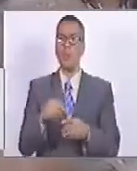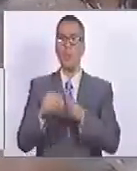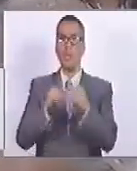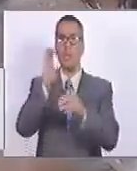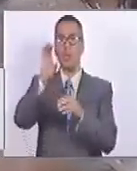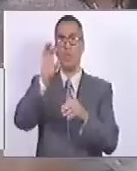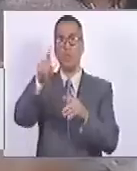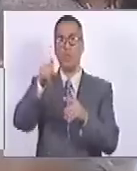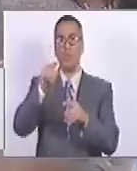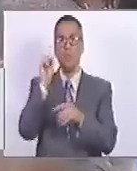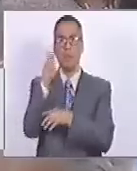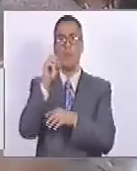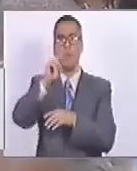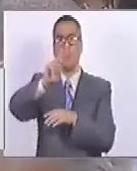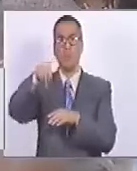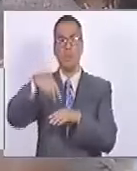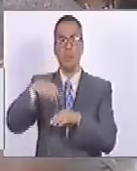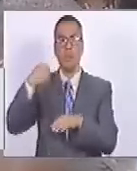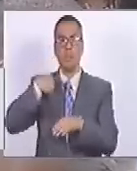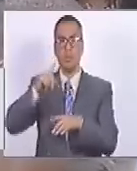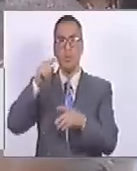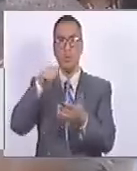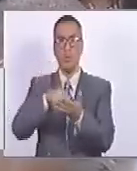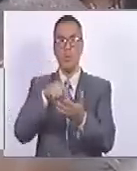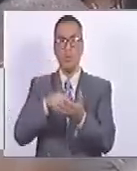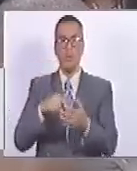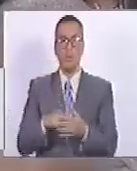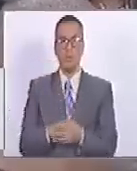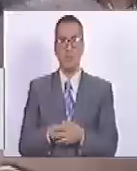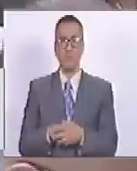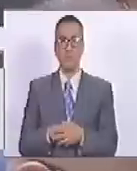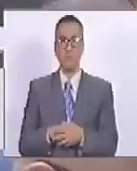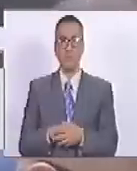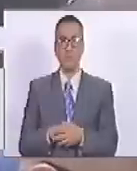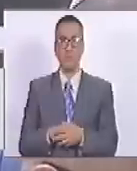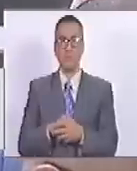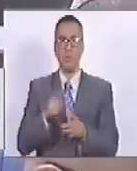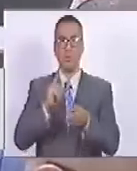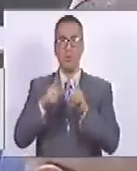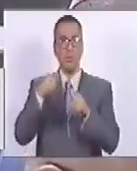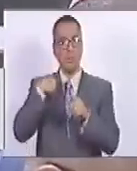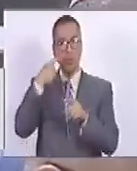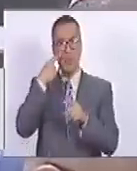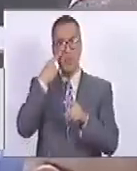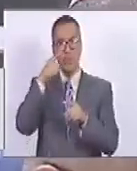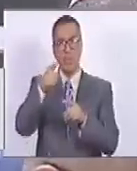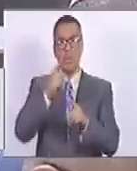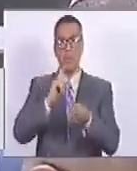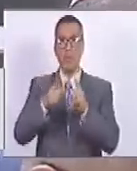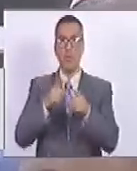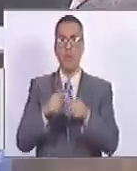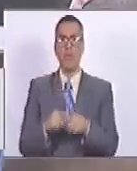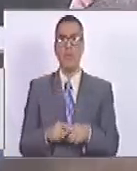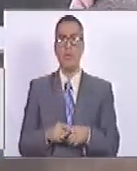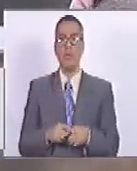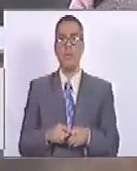país y esta asamblea tienen una deuda. He dicho varias veces en este mismo recinto